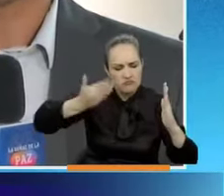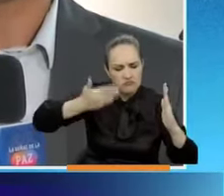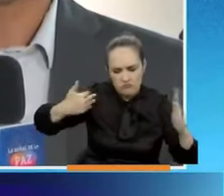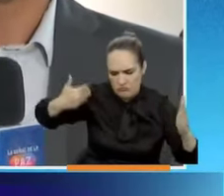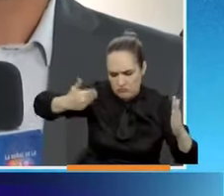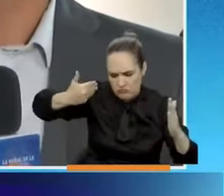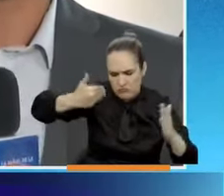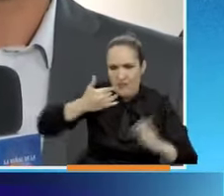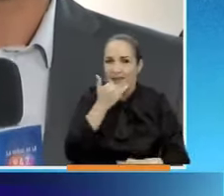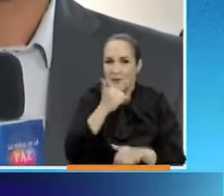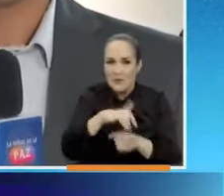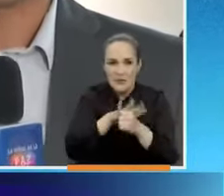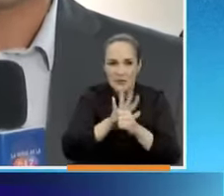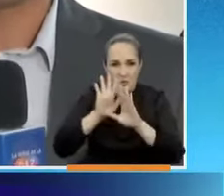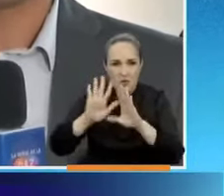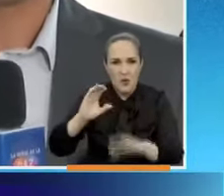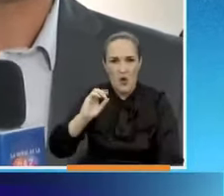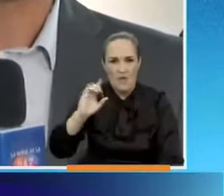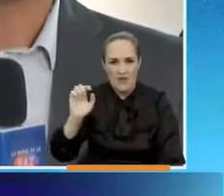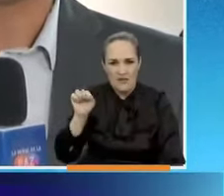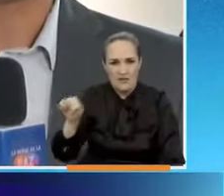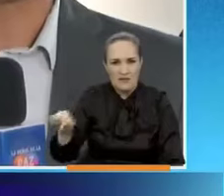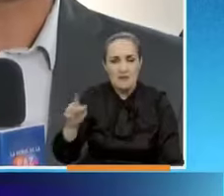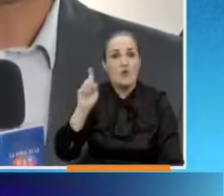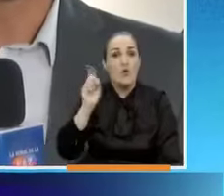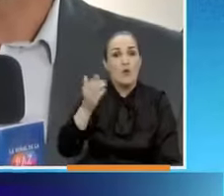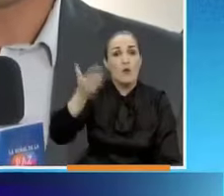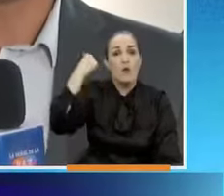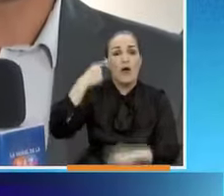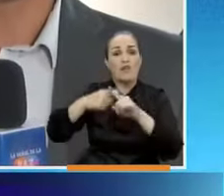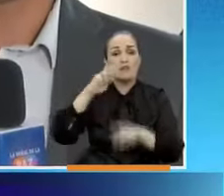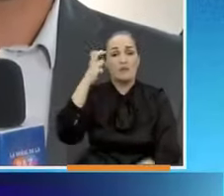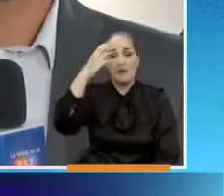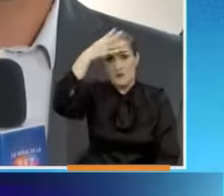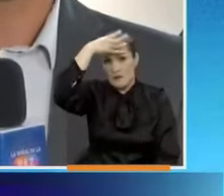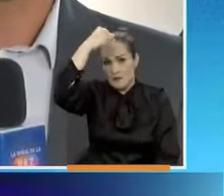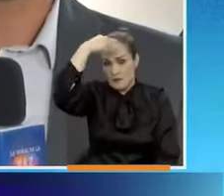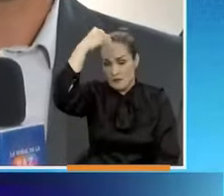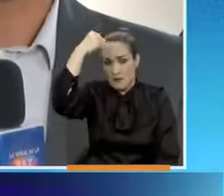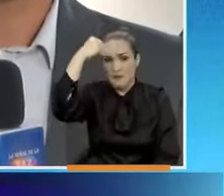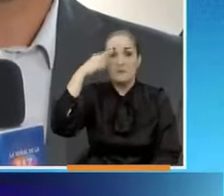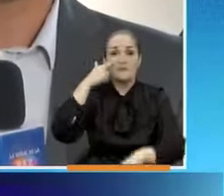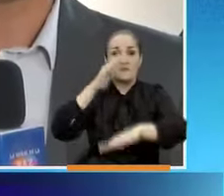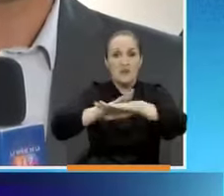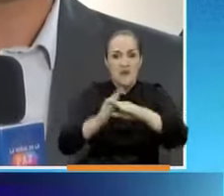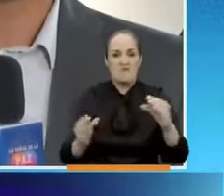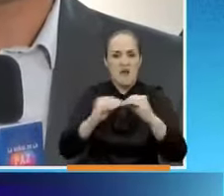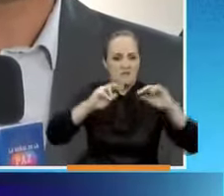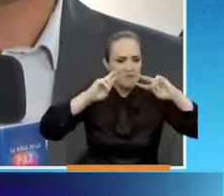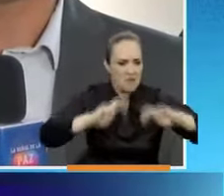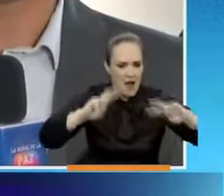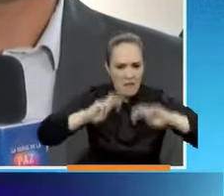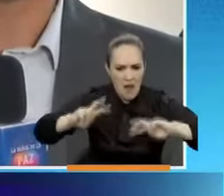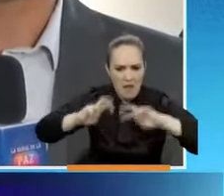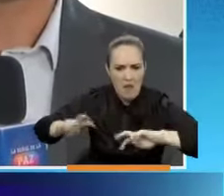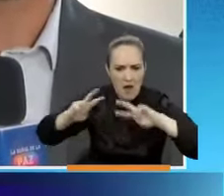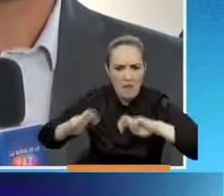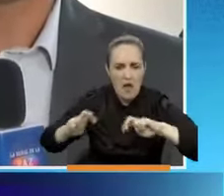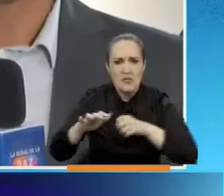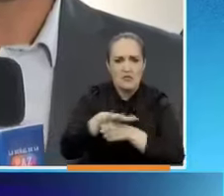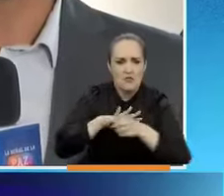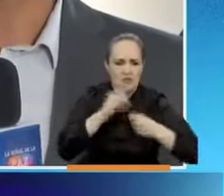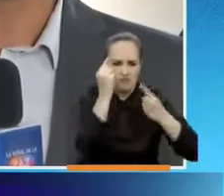sucedido en este caso, ya que en la Fiscalía de Francisco Barbosa se anunció que se abrirían nuevos procesos de investigación por estos